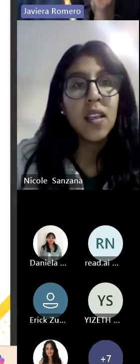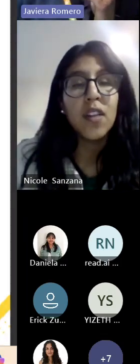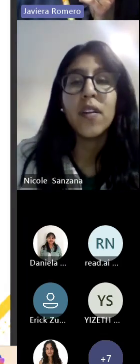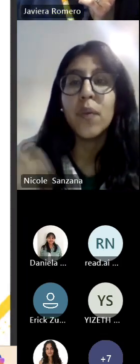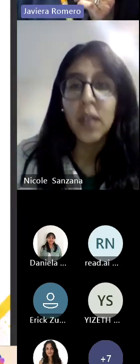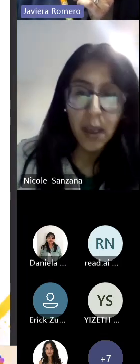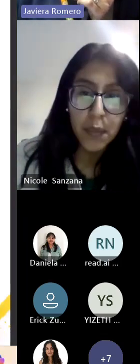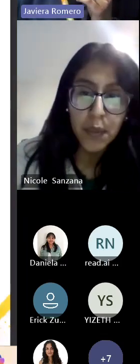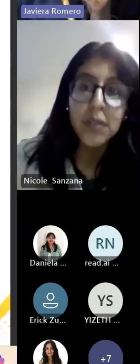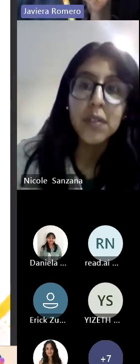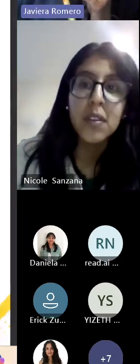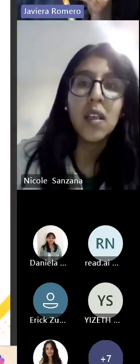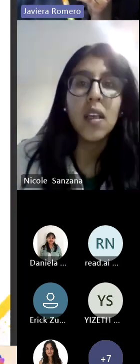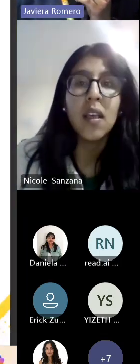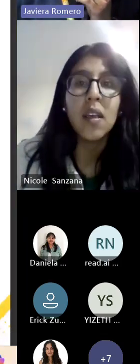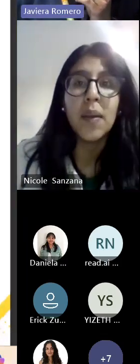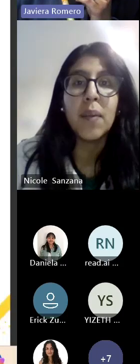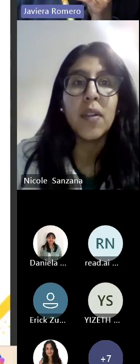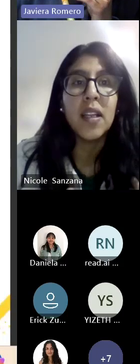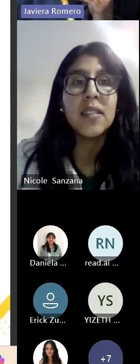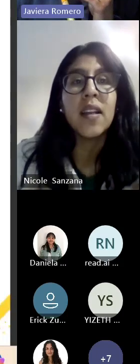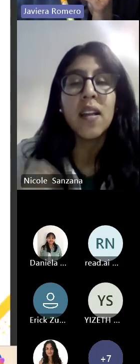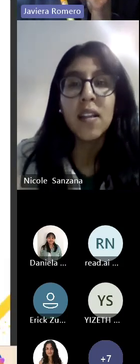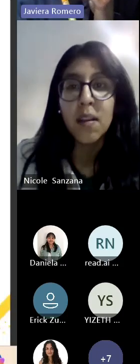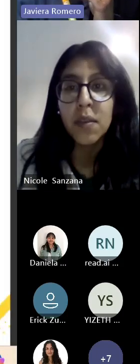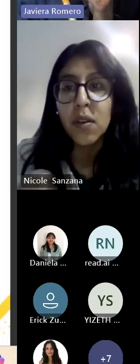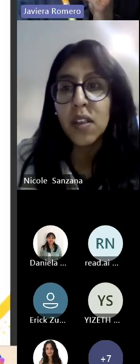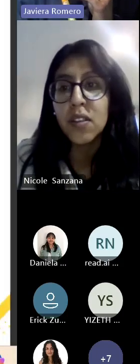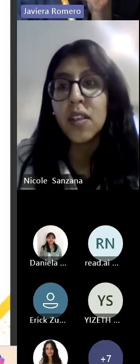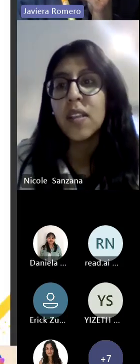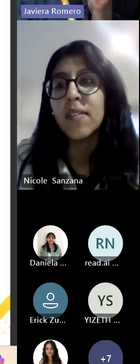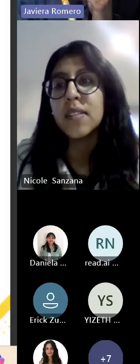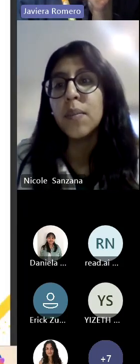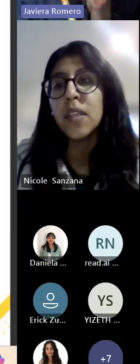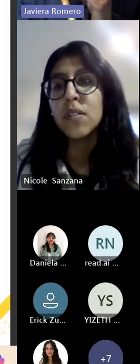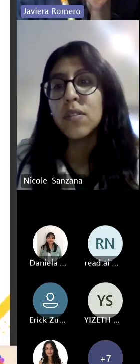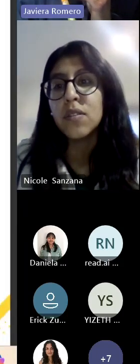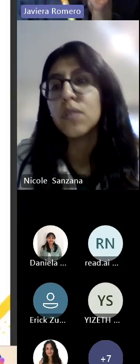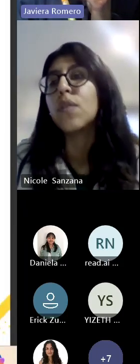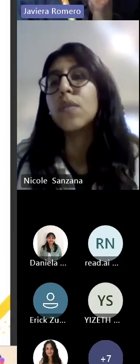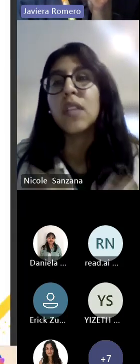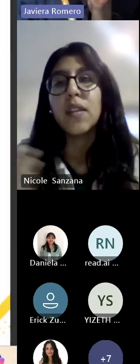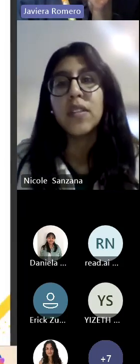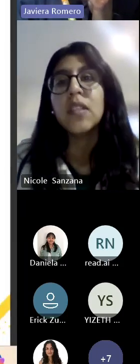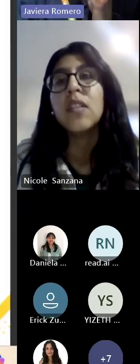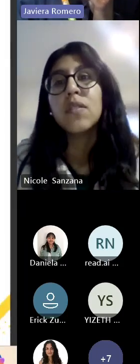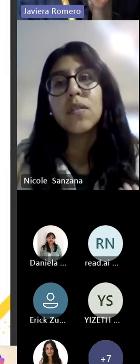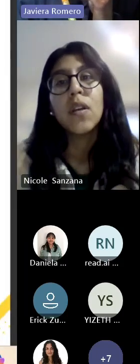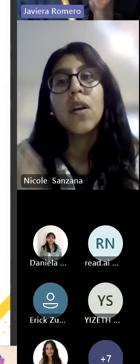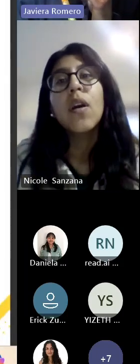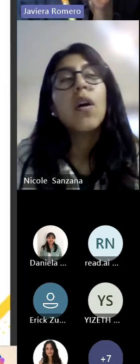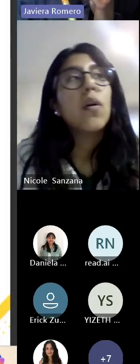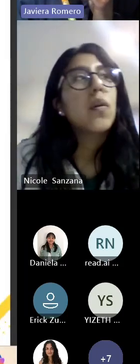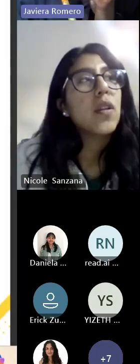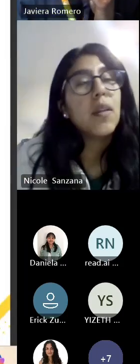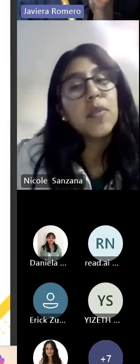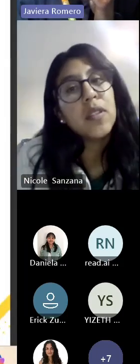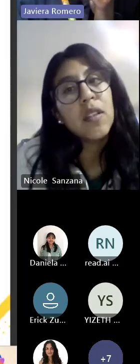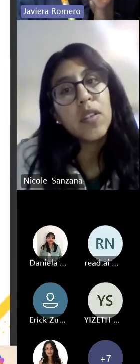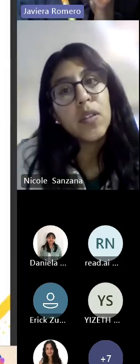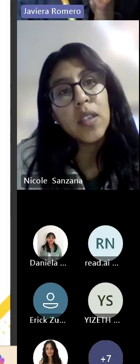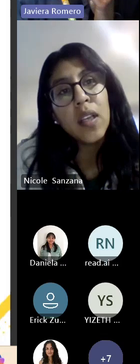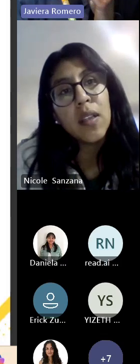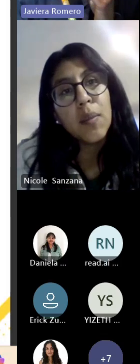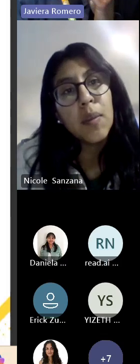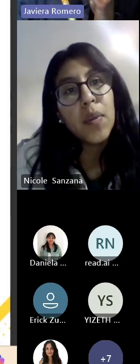quieren que nos vendamos para poder hacer redes también con estos establecimientos, con juntas de vecinos,